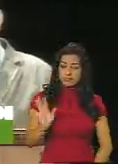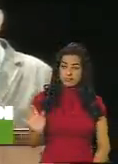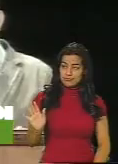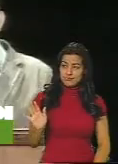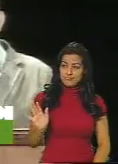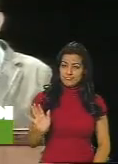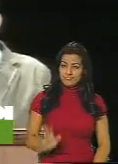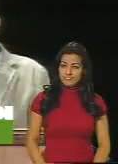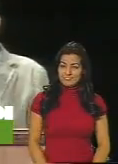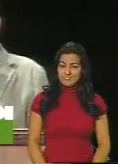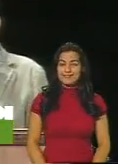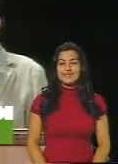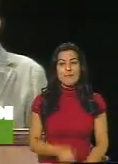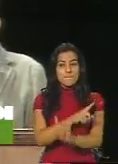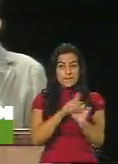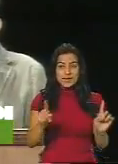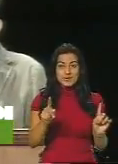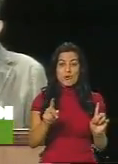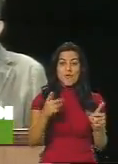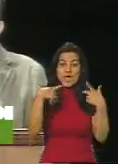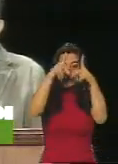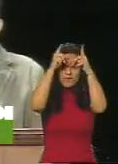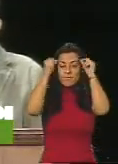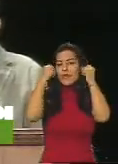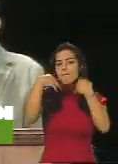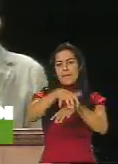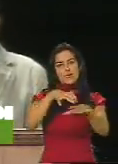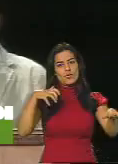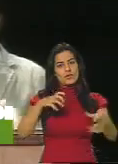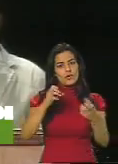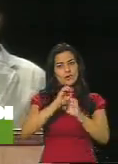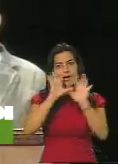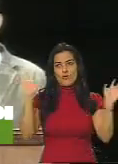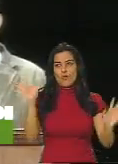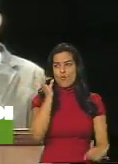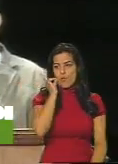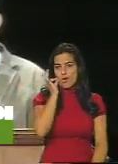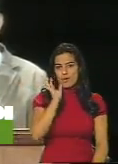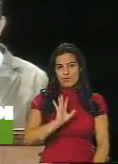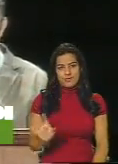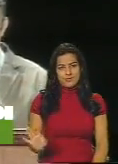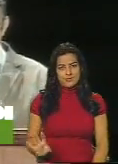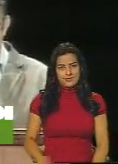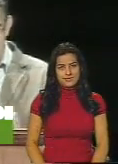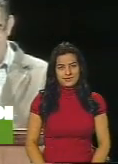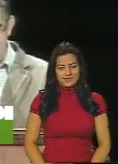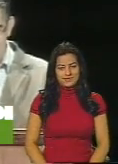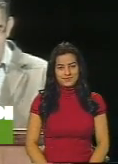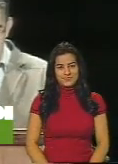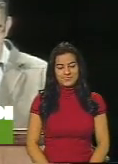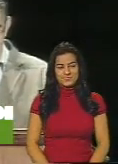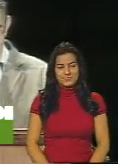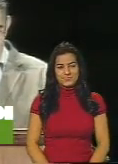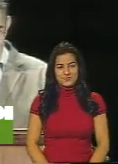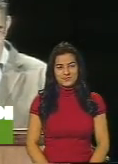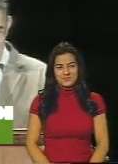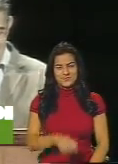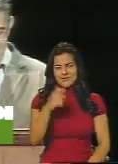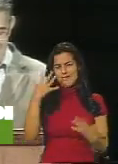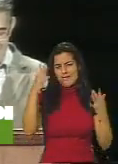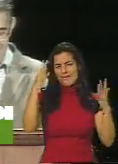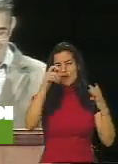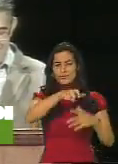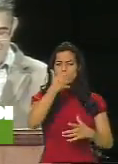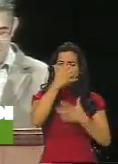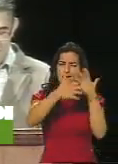Y en el gremio de la enfermería, sin duda alguna, que la mayoría son enfermeras, pues, ¿no? Mujeres.